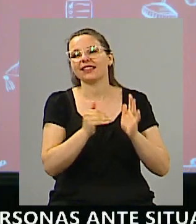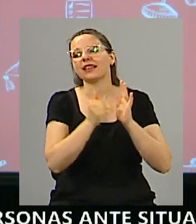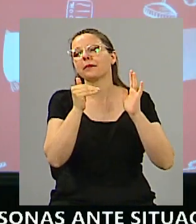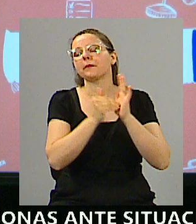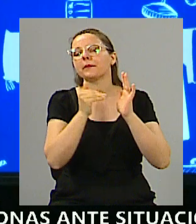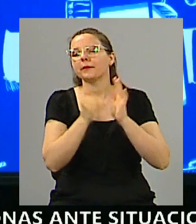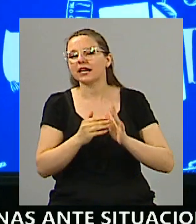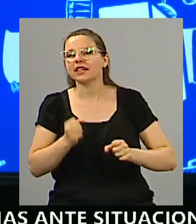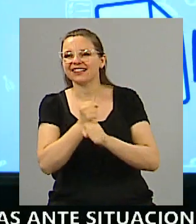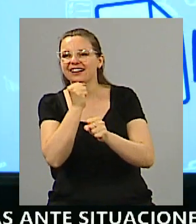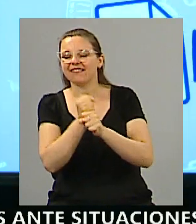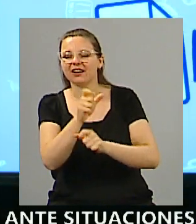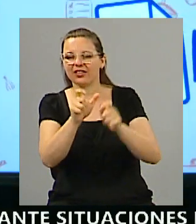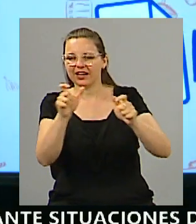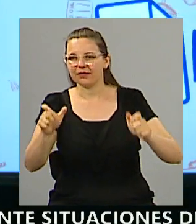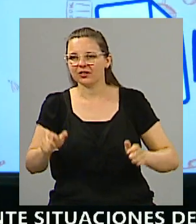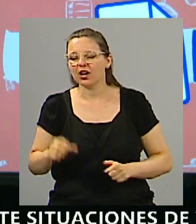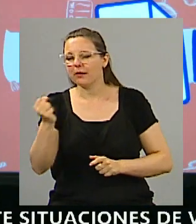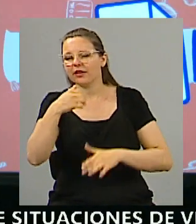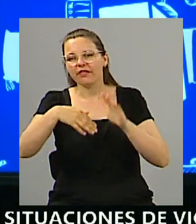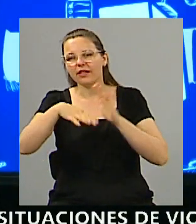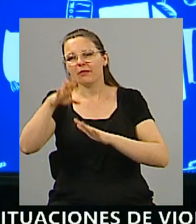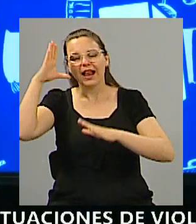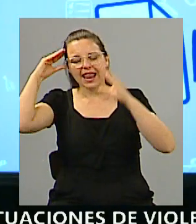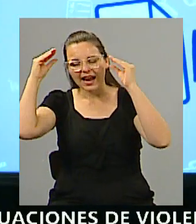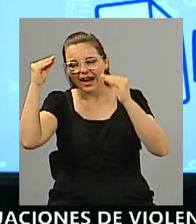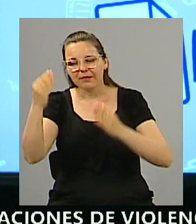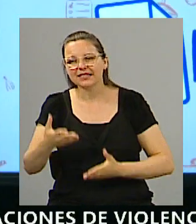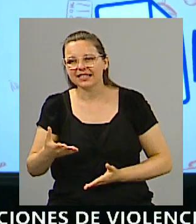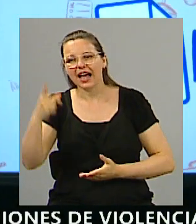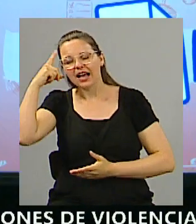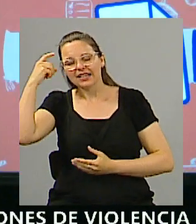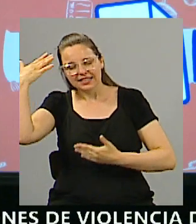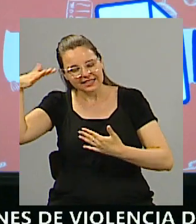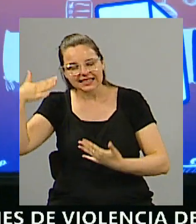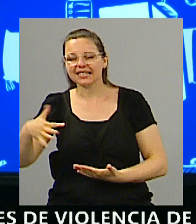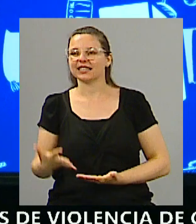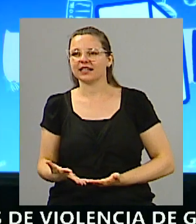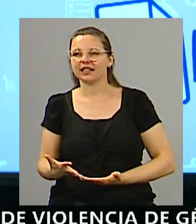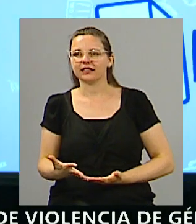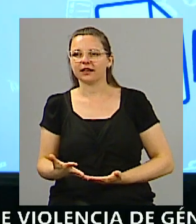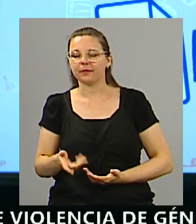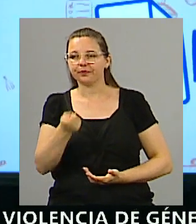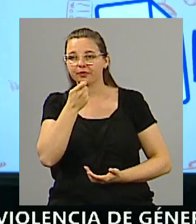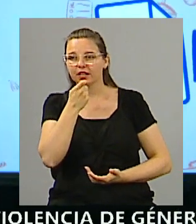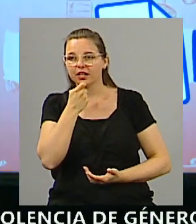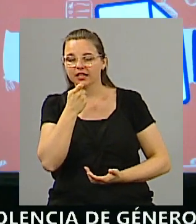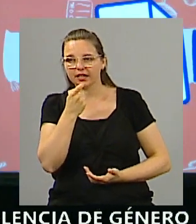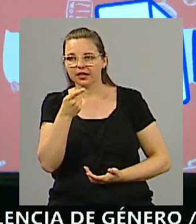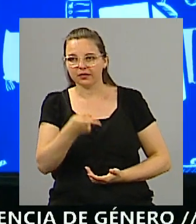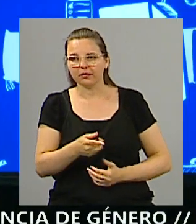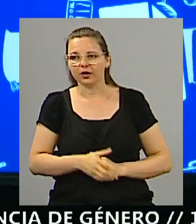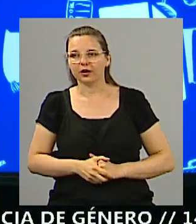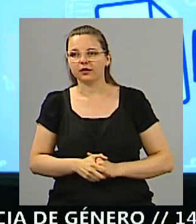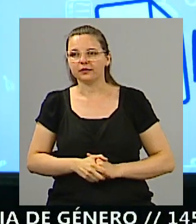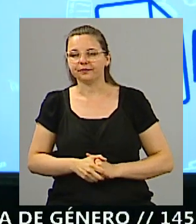persona, yo me tengo que fijar en sus capacidades. ¿Qué capacidad necesito que esa persona tenga para trabajar en mi empresa? Si es un lugar en donde